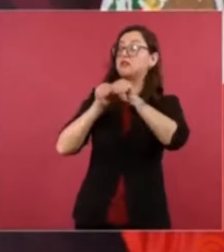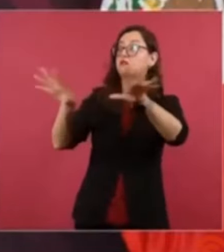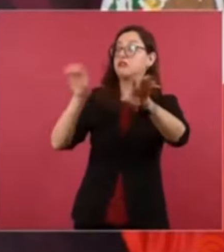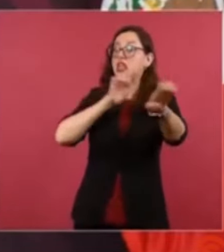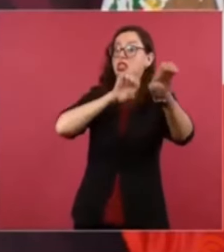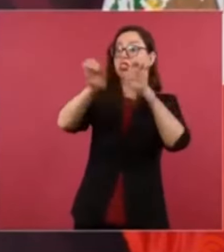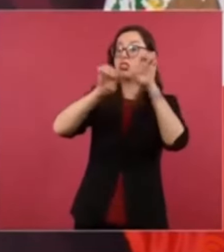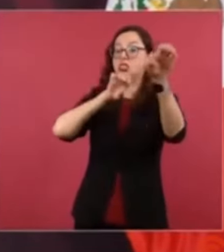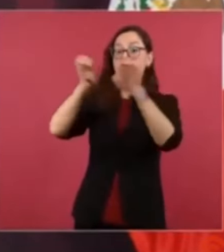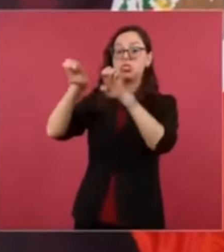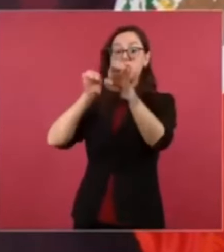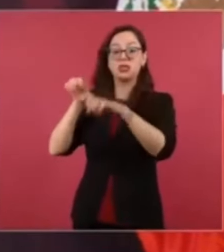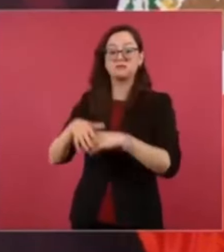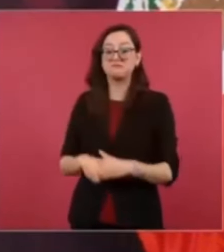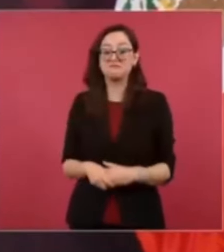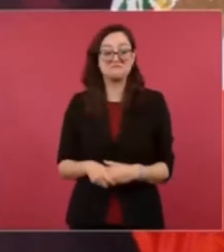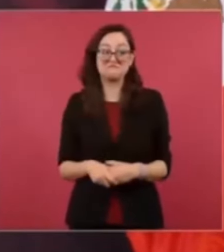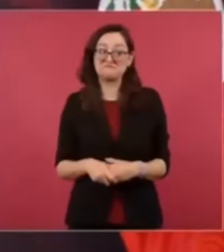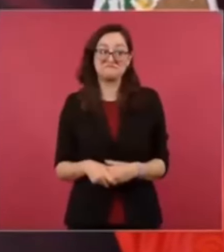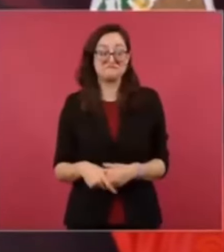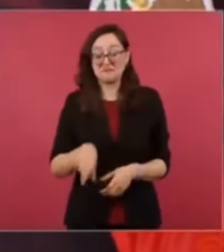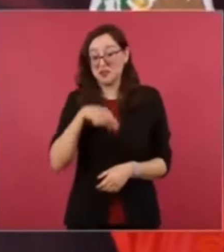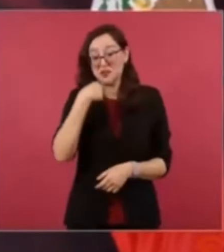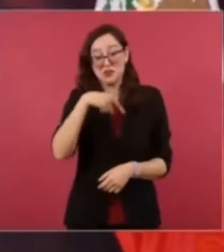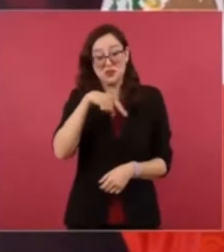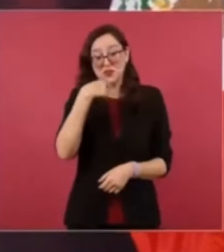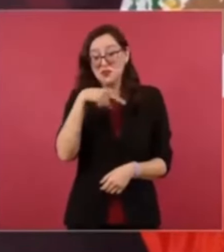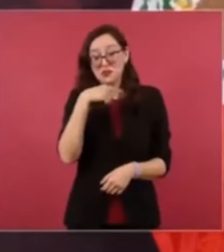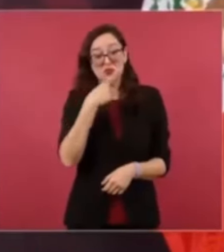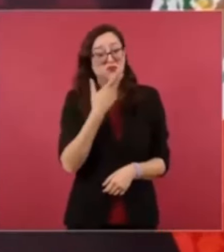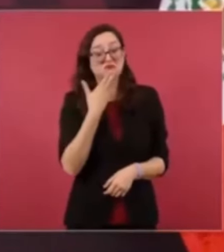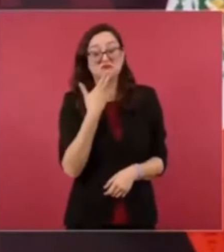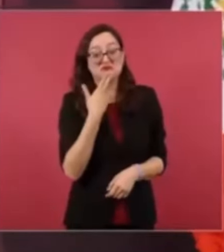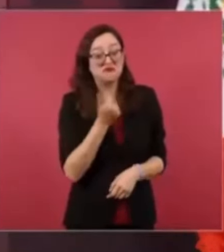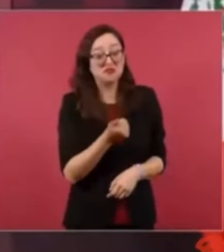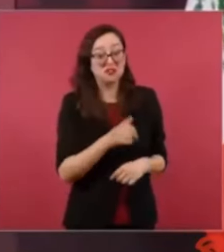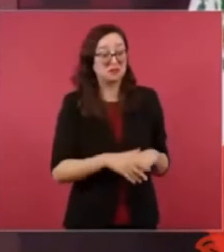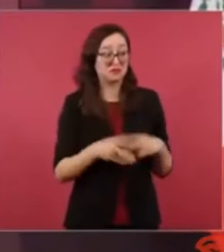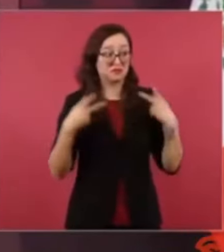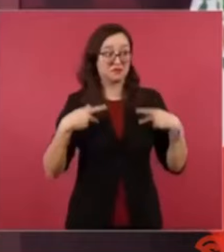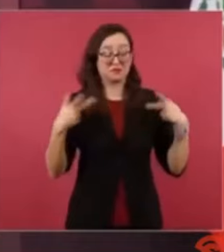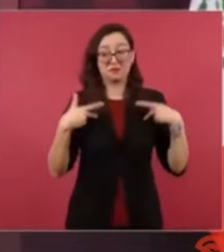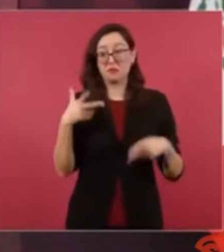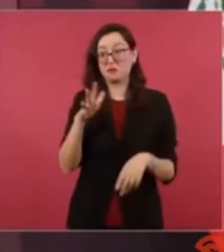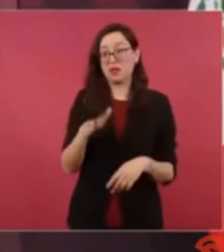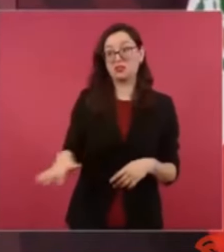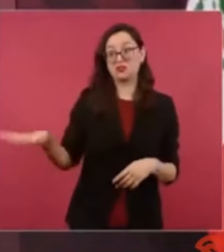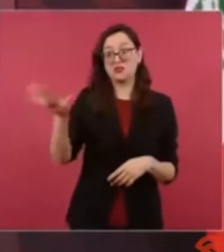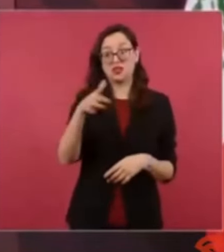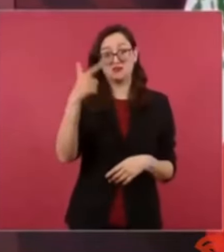no funciona cuando un pueblo ha tomado conciencia